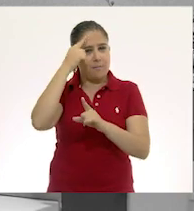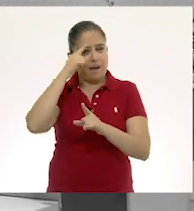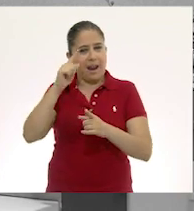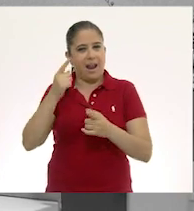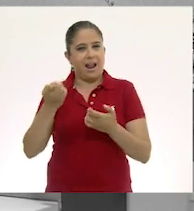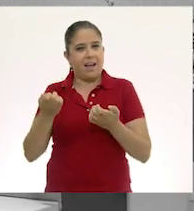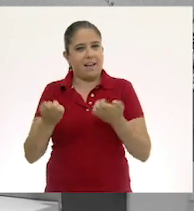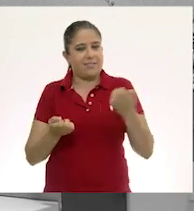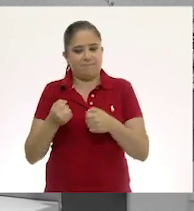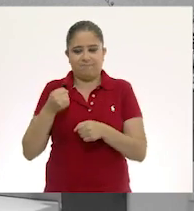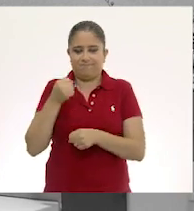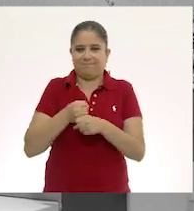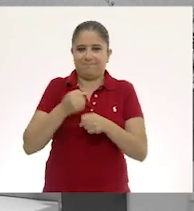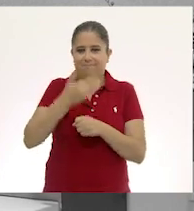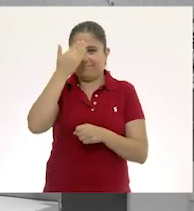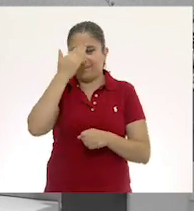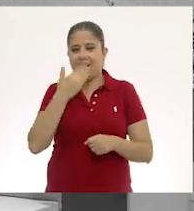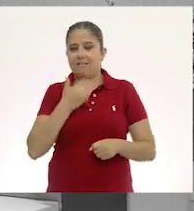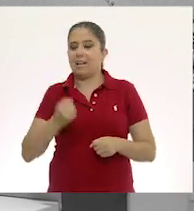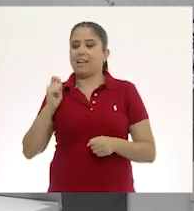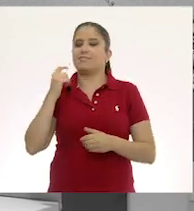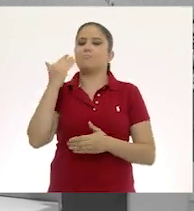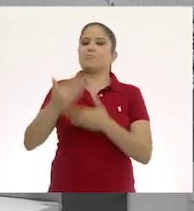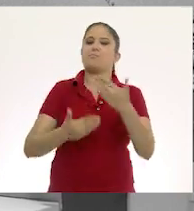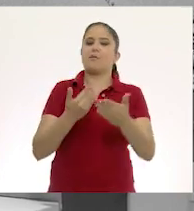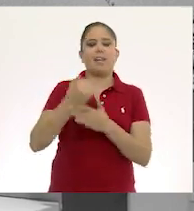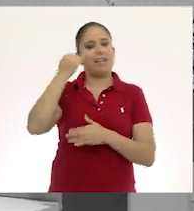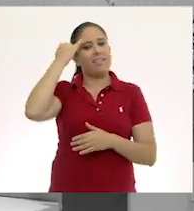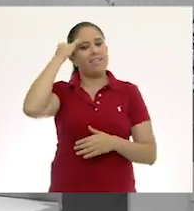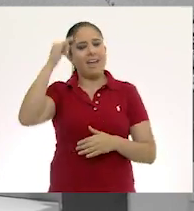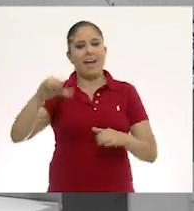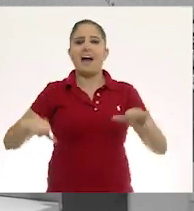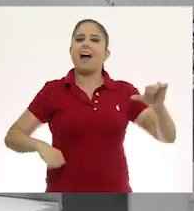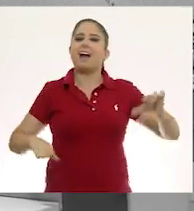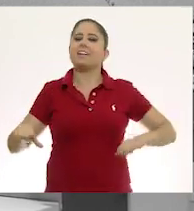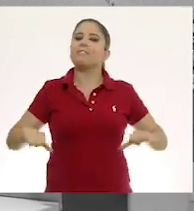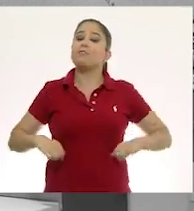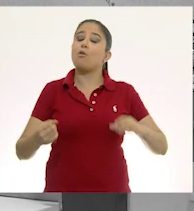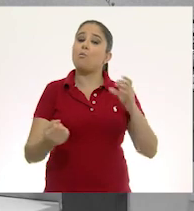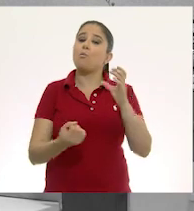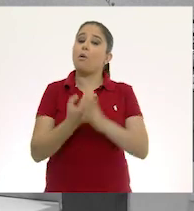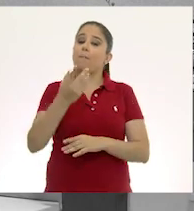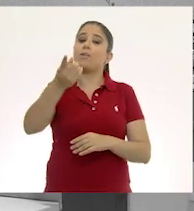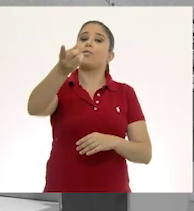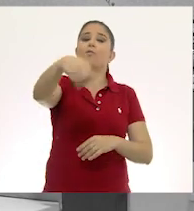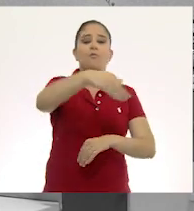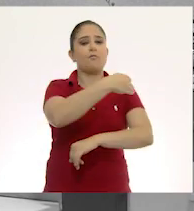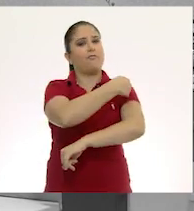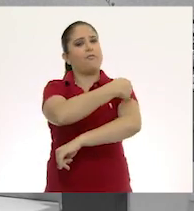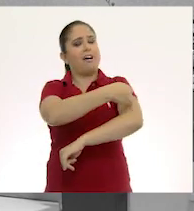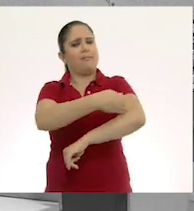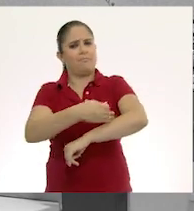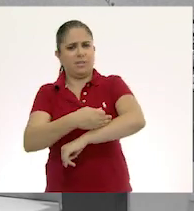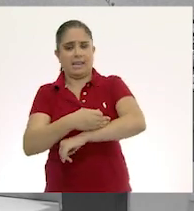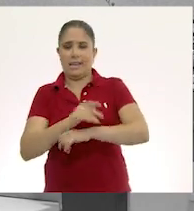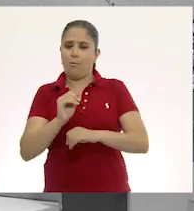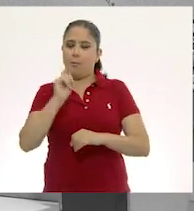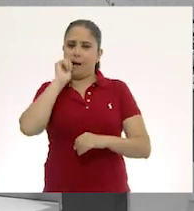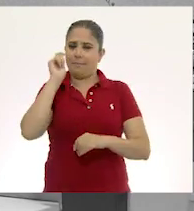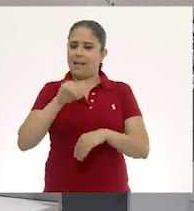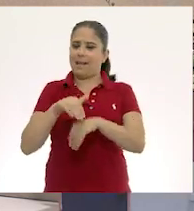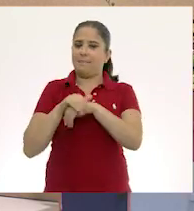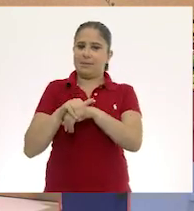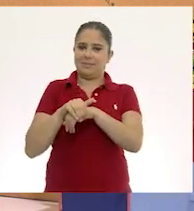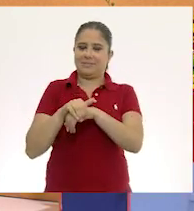ejercitar esta habilidad de proponer ideas y actividades nuevas en su familia o con sus